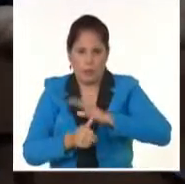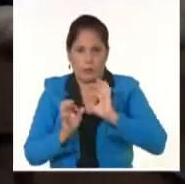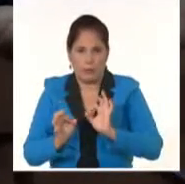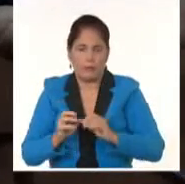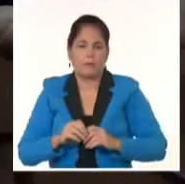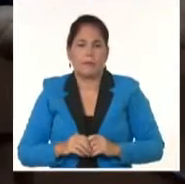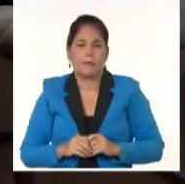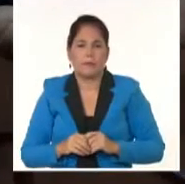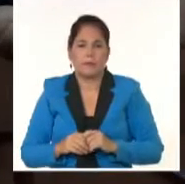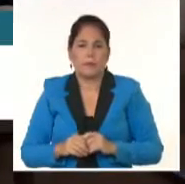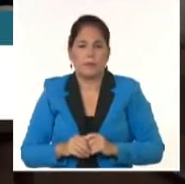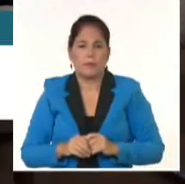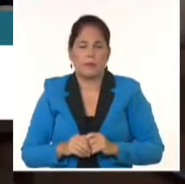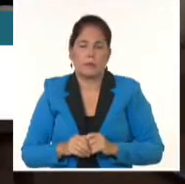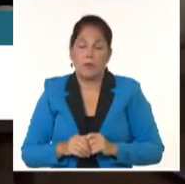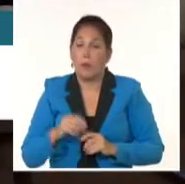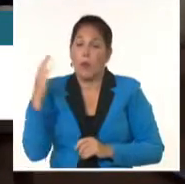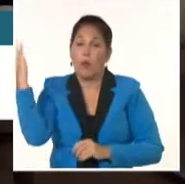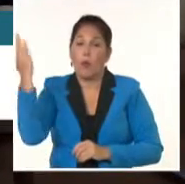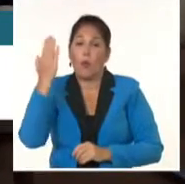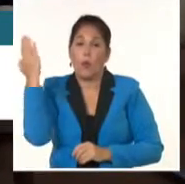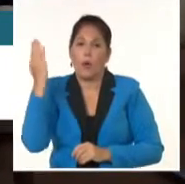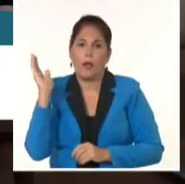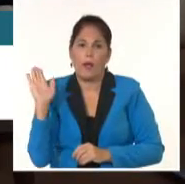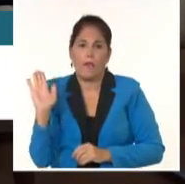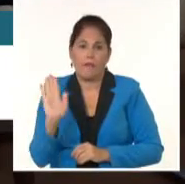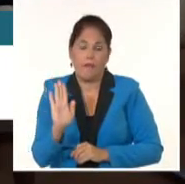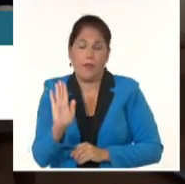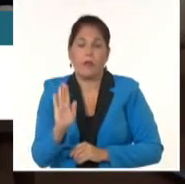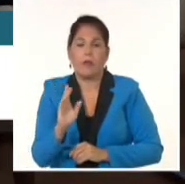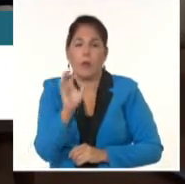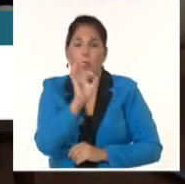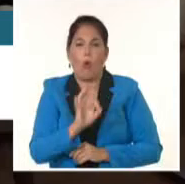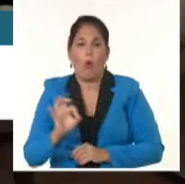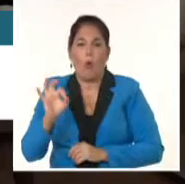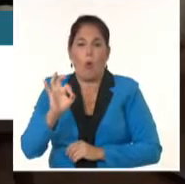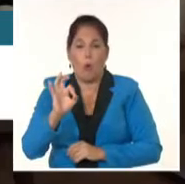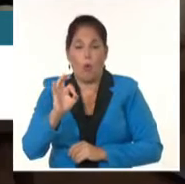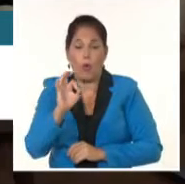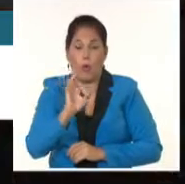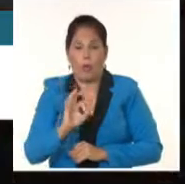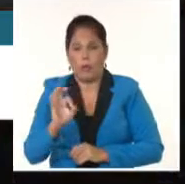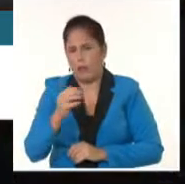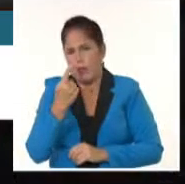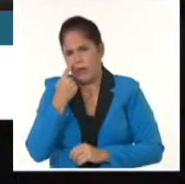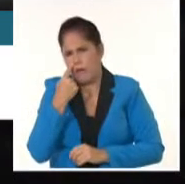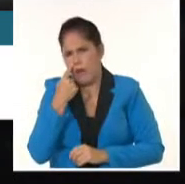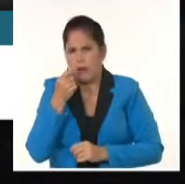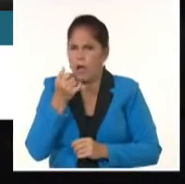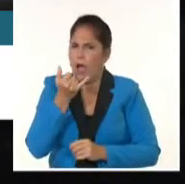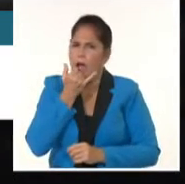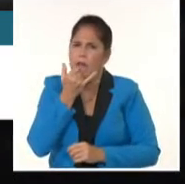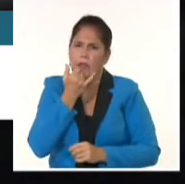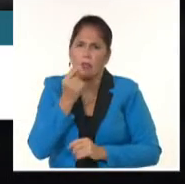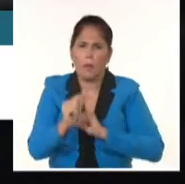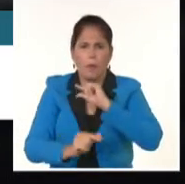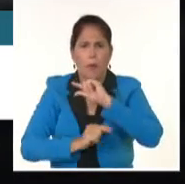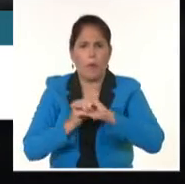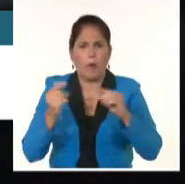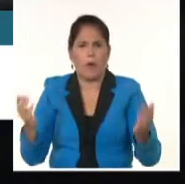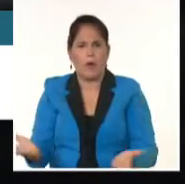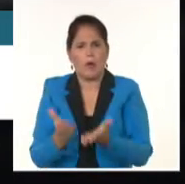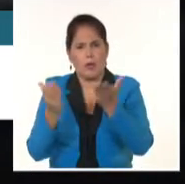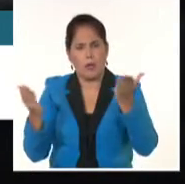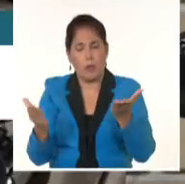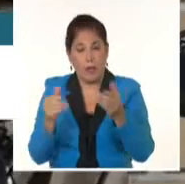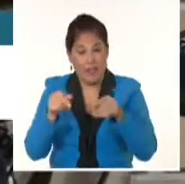a despejar dudas sobre el paso del huracán Óscar por territorios del oriente cubano, así como a evaluar los daños y el avance de la recuperación, dedicó